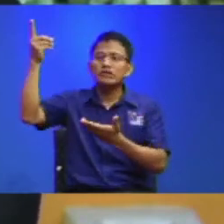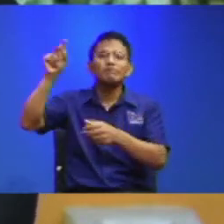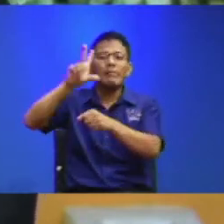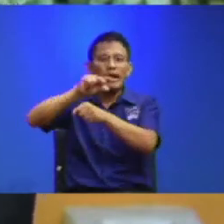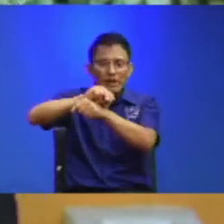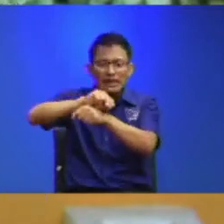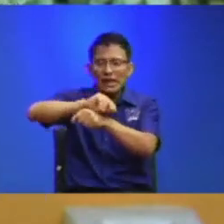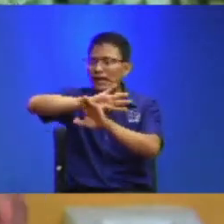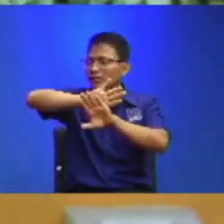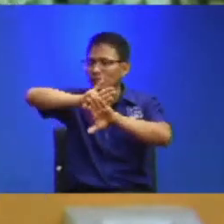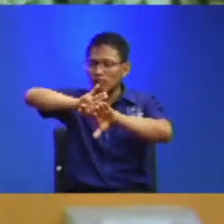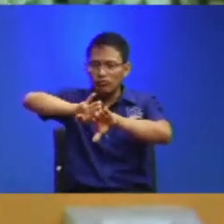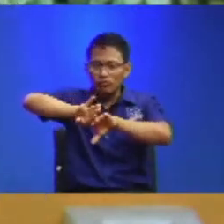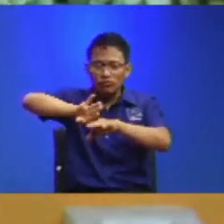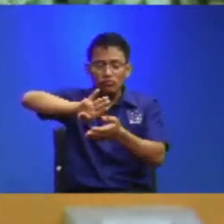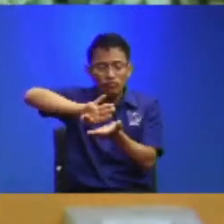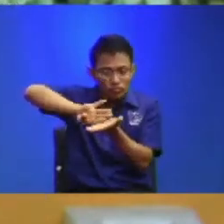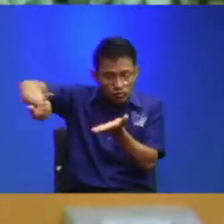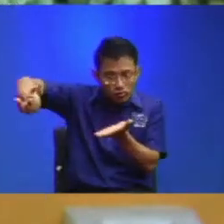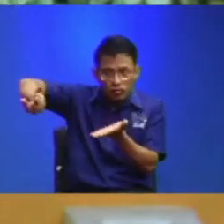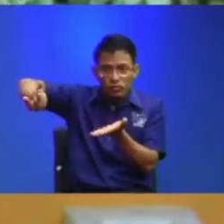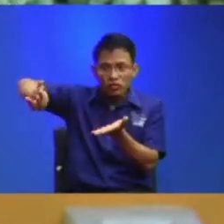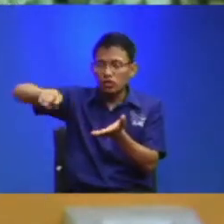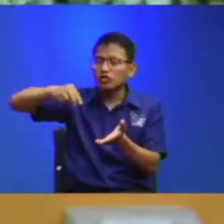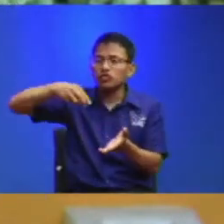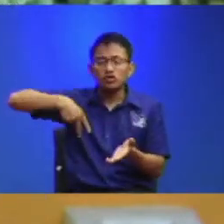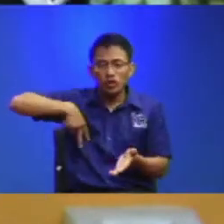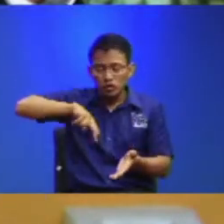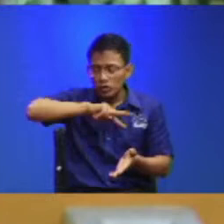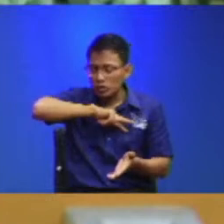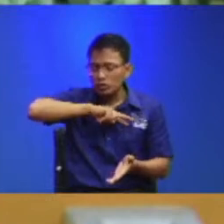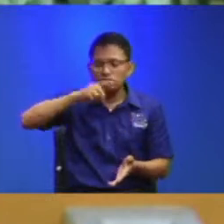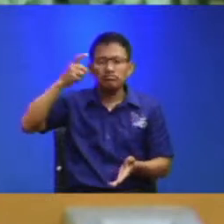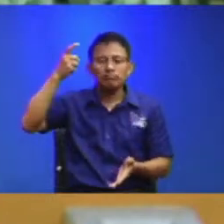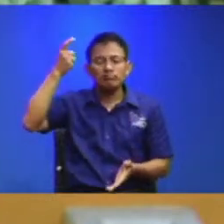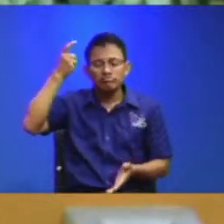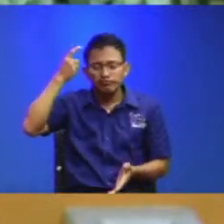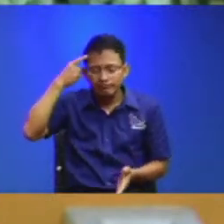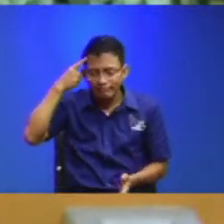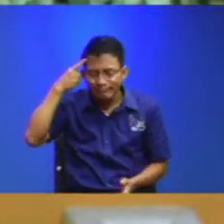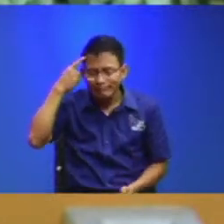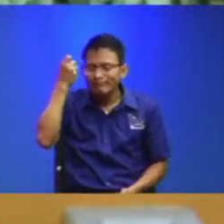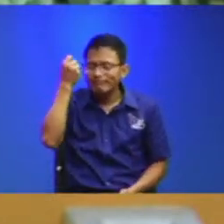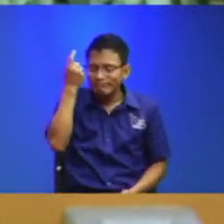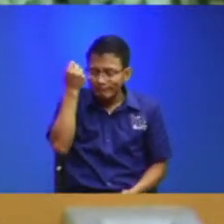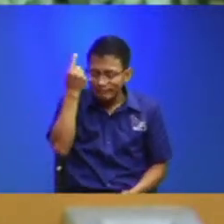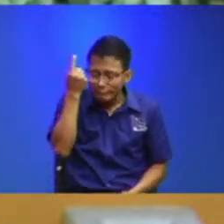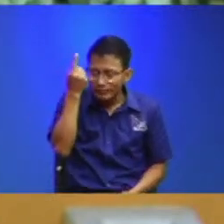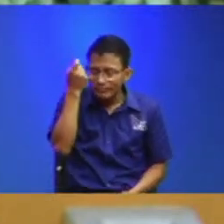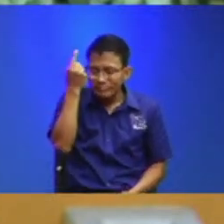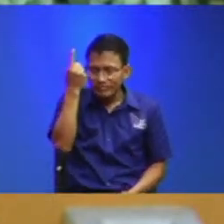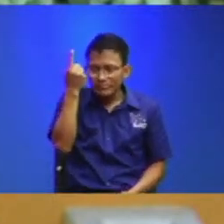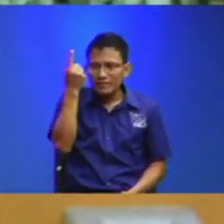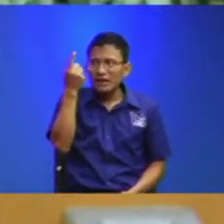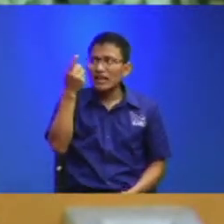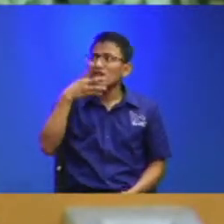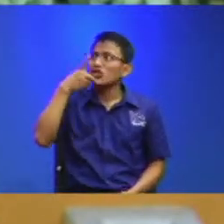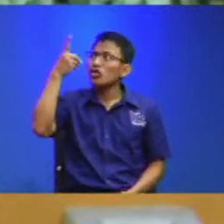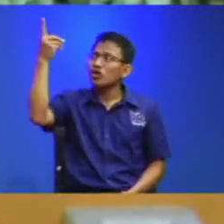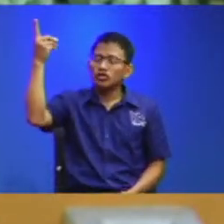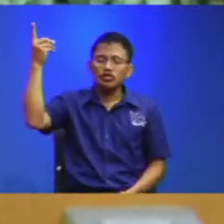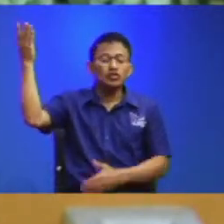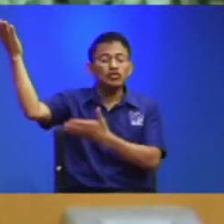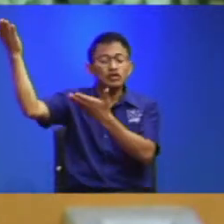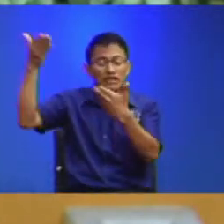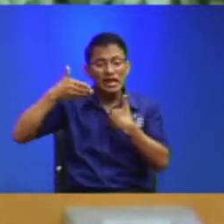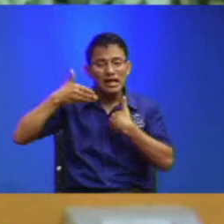Pero nosotros debemos de caminar con esa mentalidad, con esa filosofía de vida. Así que esa puede ser una piedra